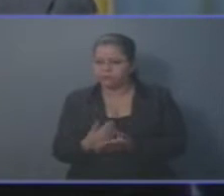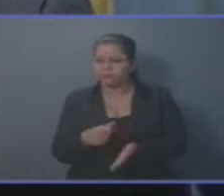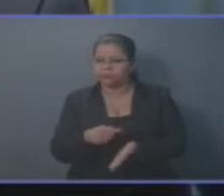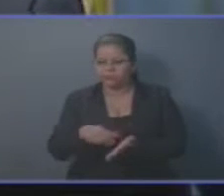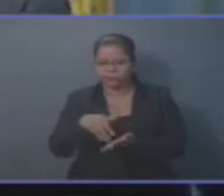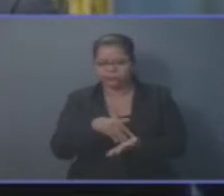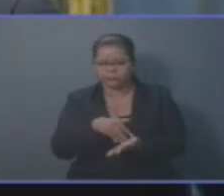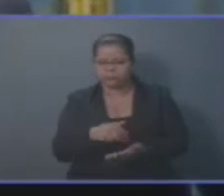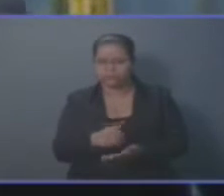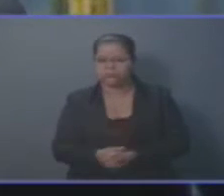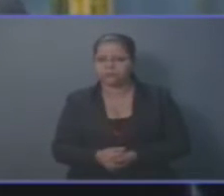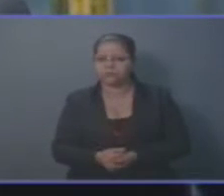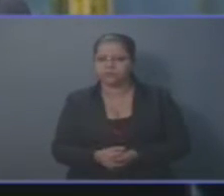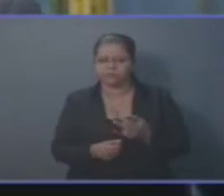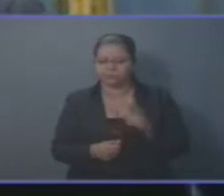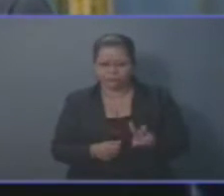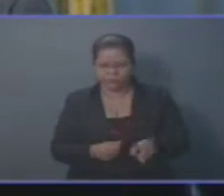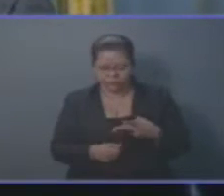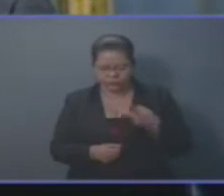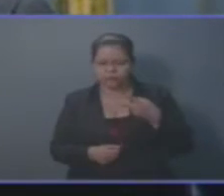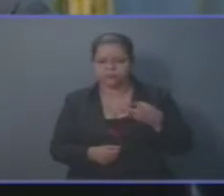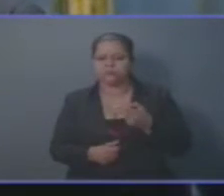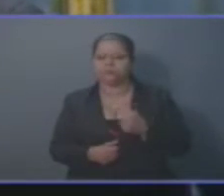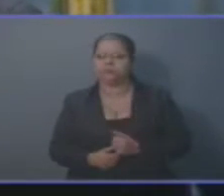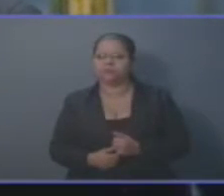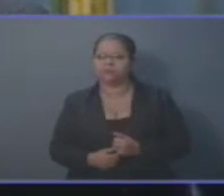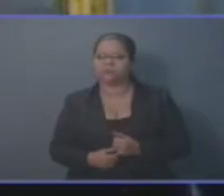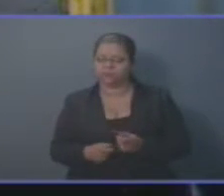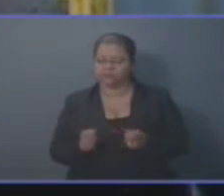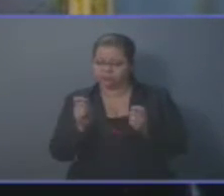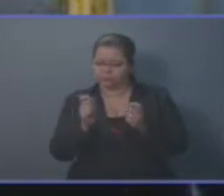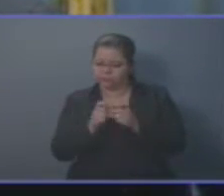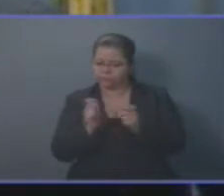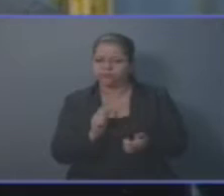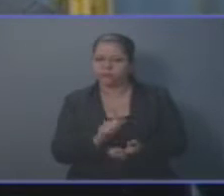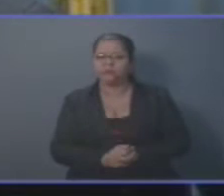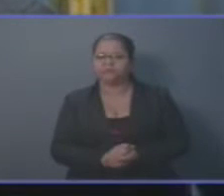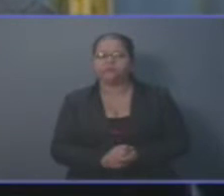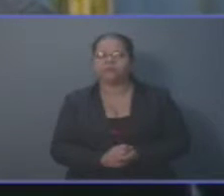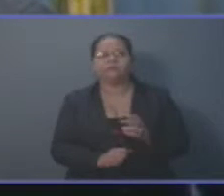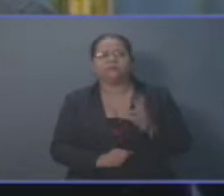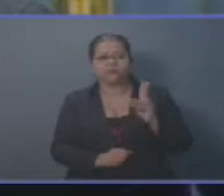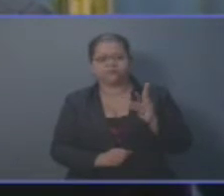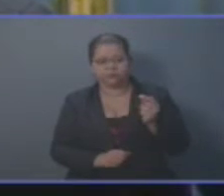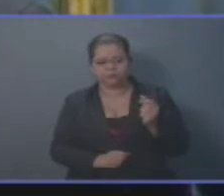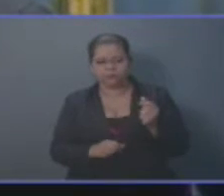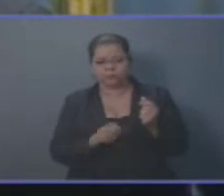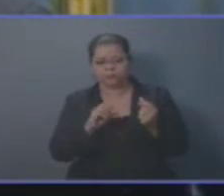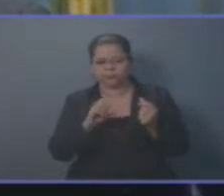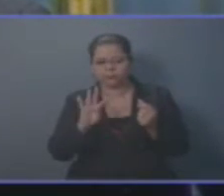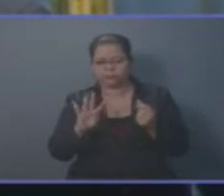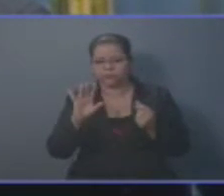municipio. Romanos 2, casos puntuales. Con número de referencia